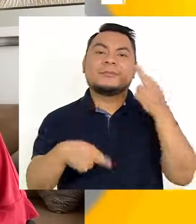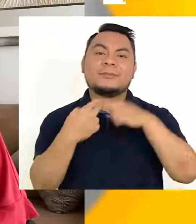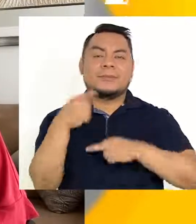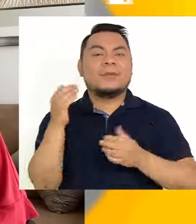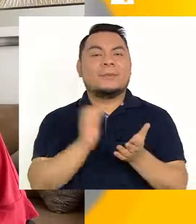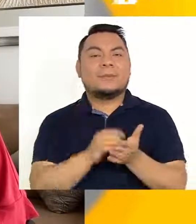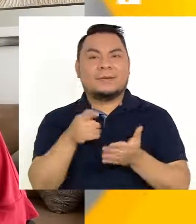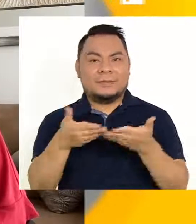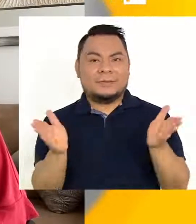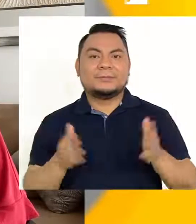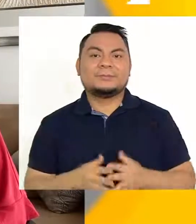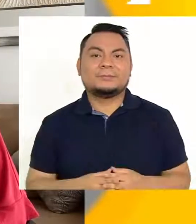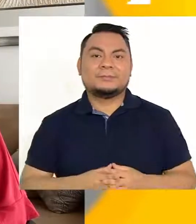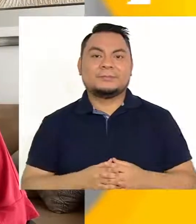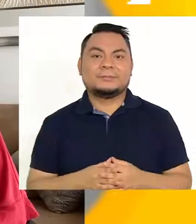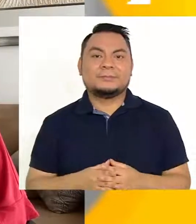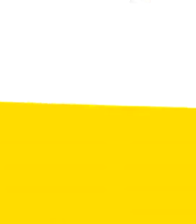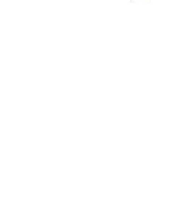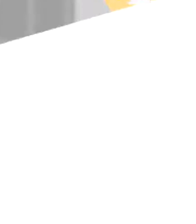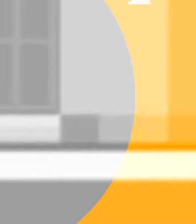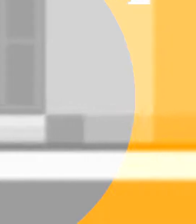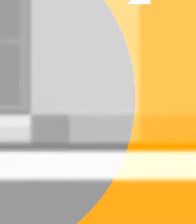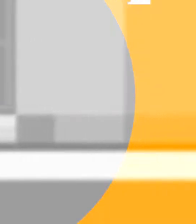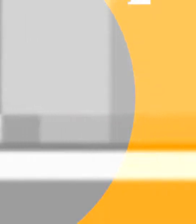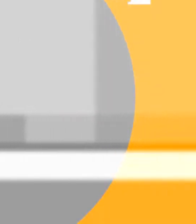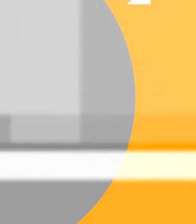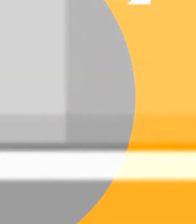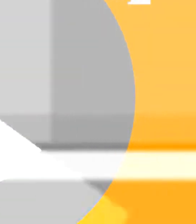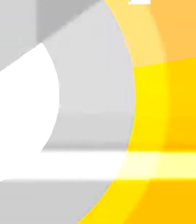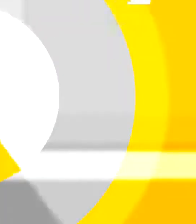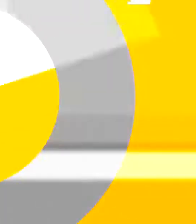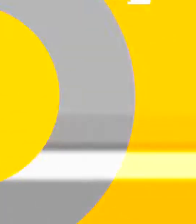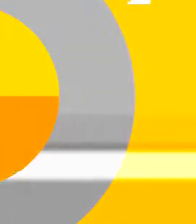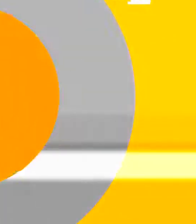y regresamos con más en el programa.